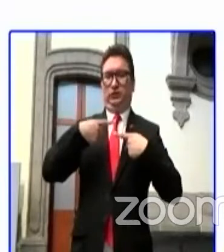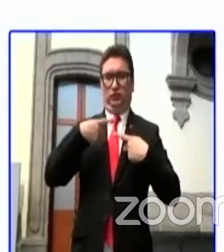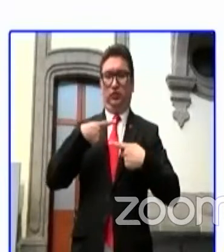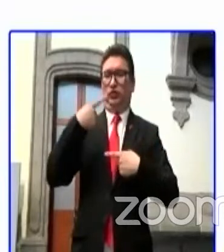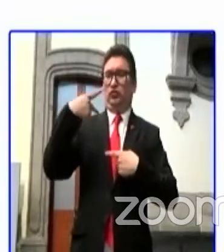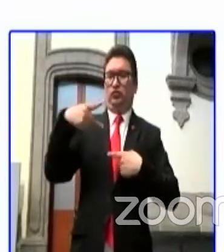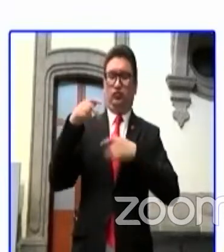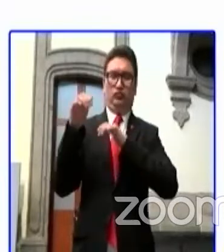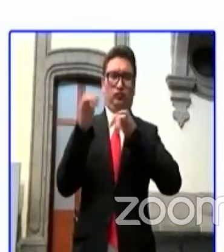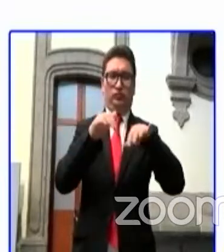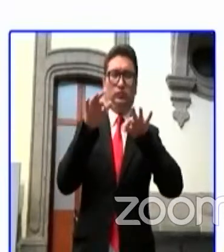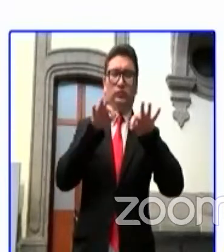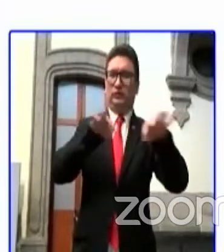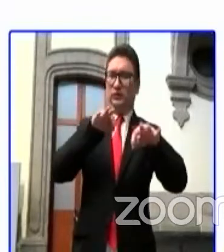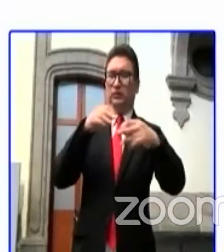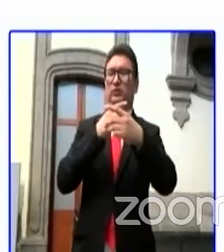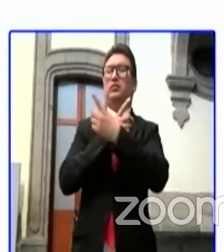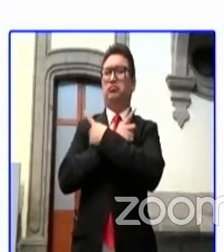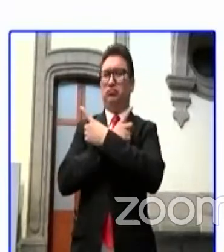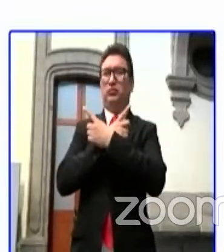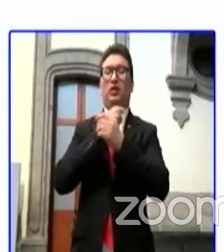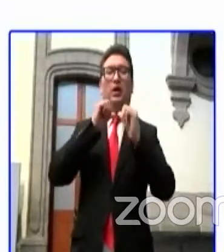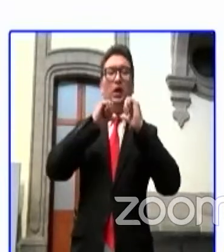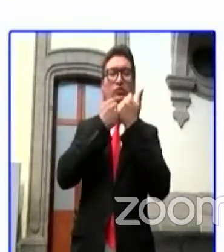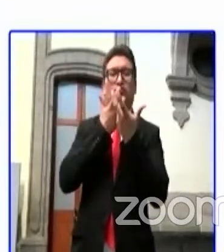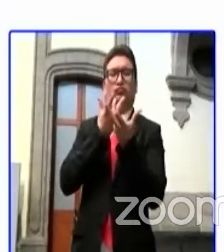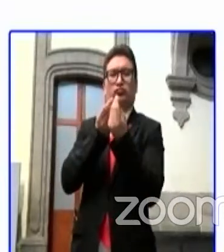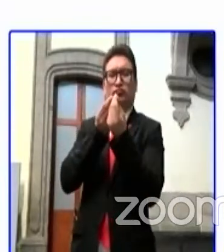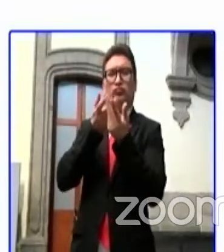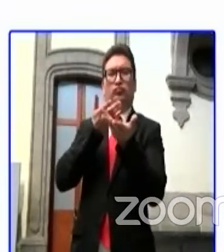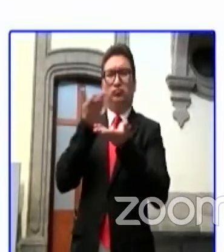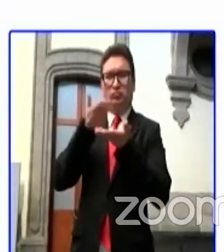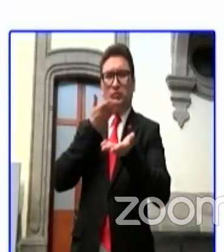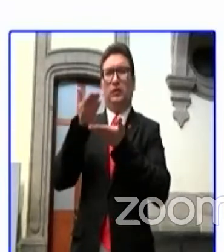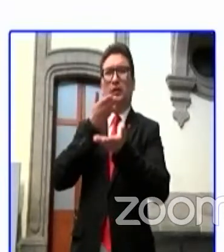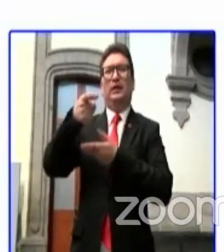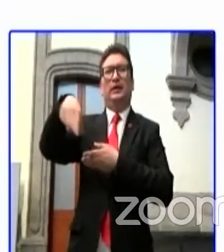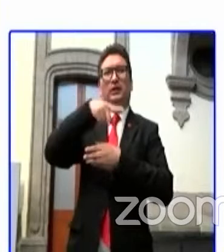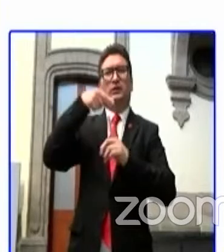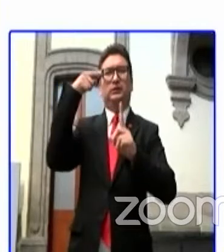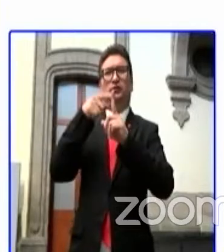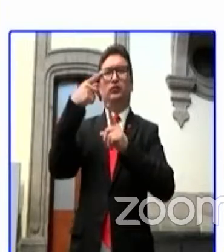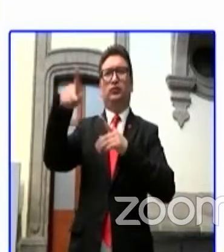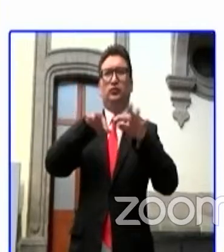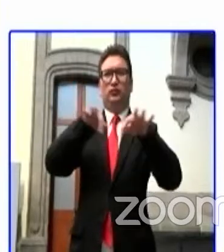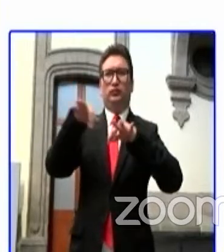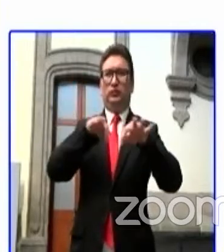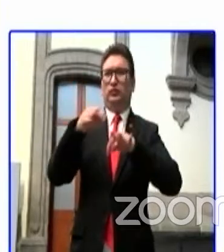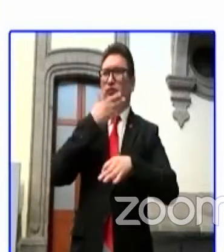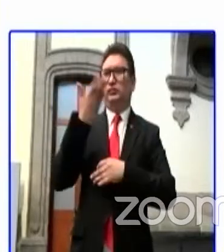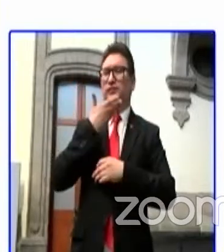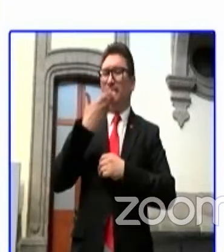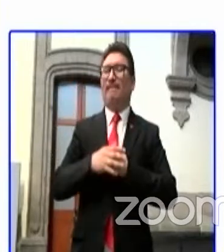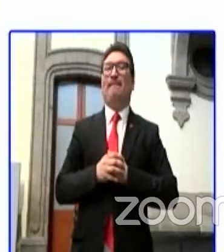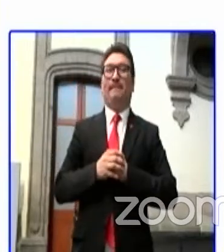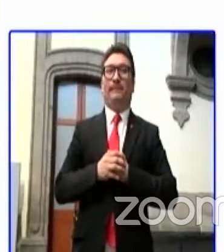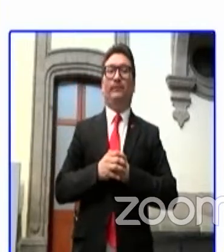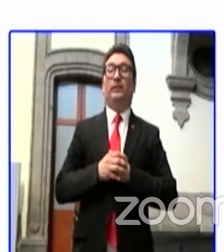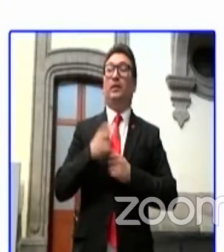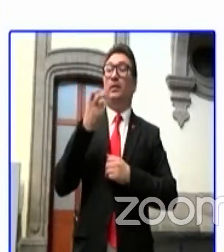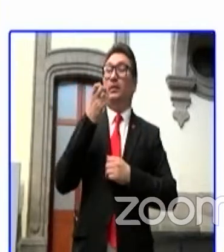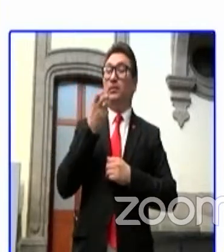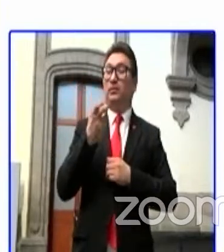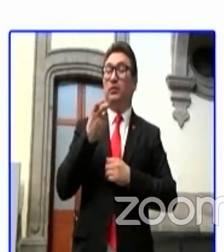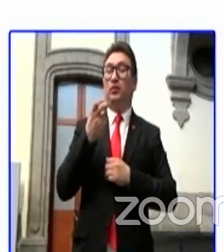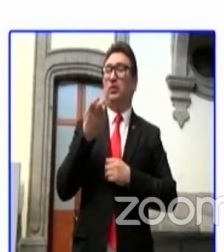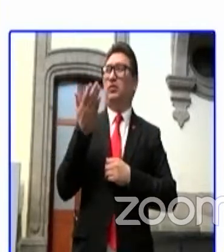las organizaciones de la sociedad civil que se dedican a atender esta problemática multidimensional. Y es así que en el